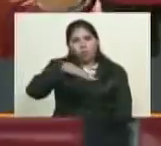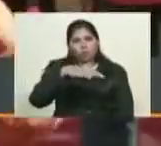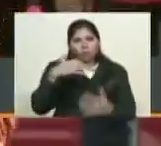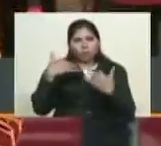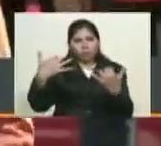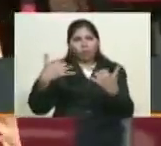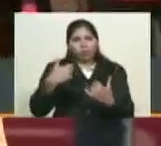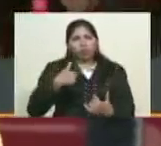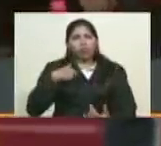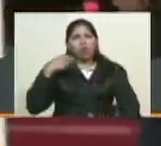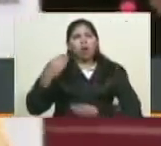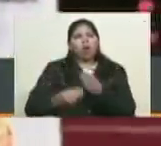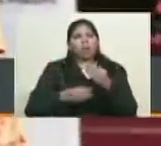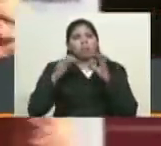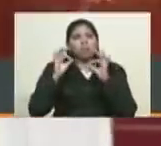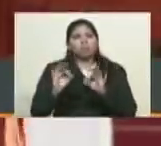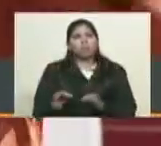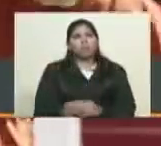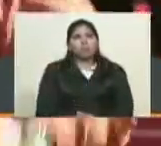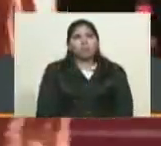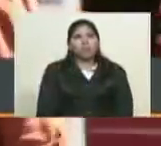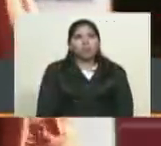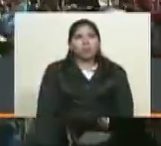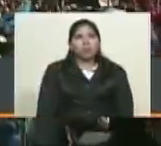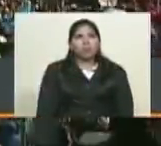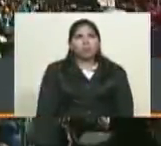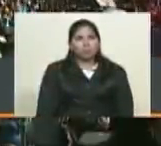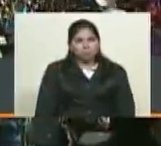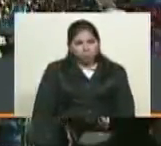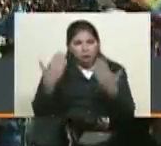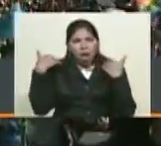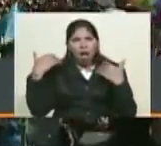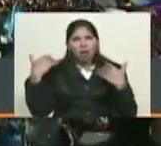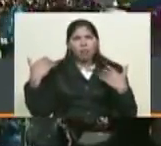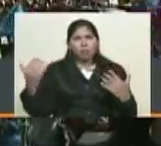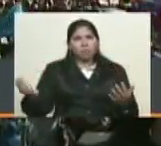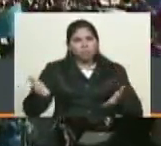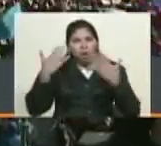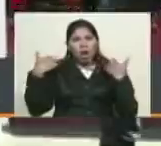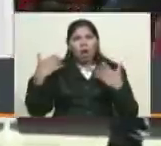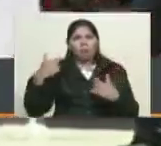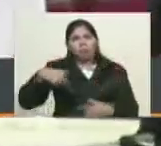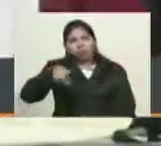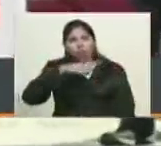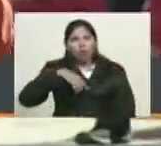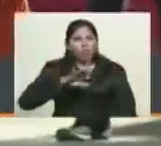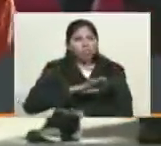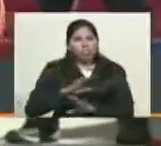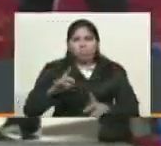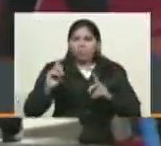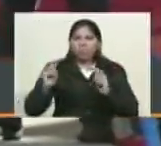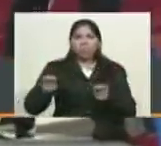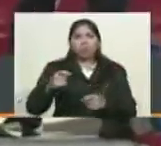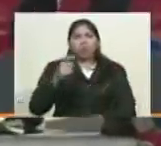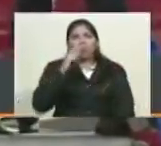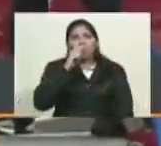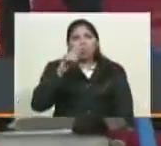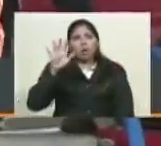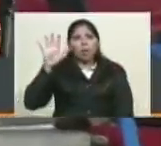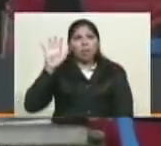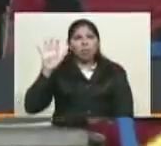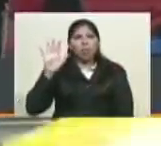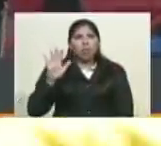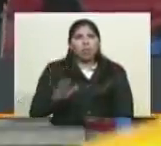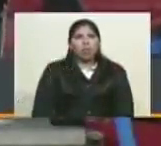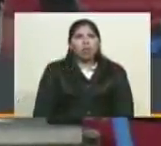lo cumpliré. Vamos a la batalla, quedan juramentados ustedes para esta batalla que